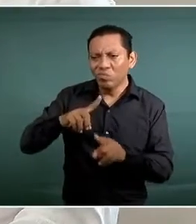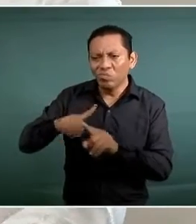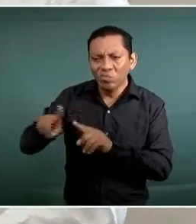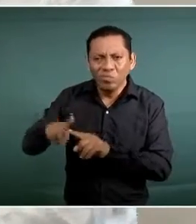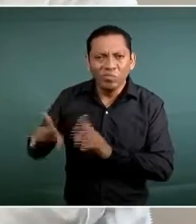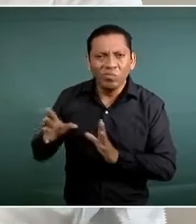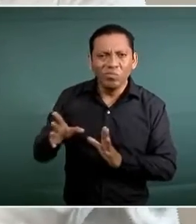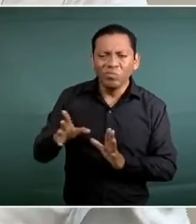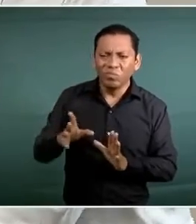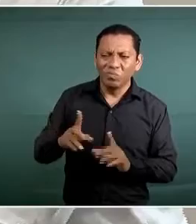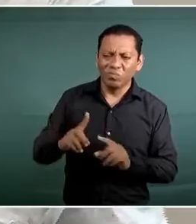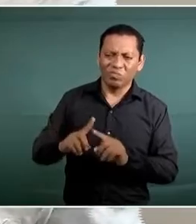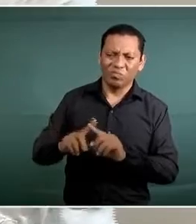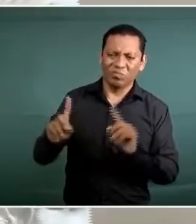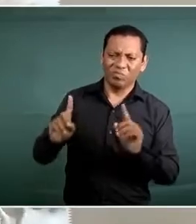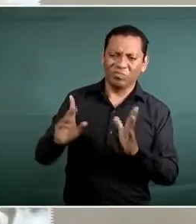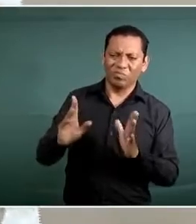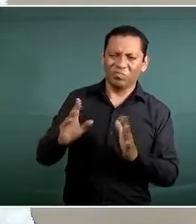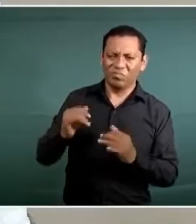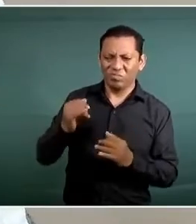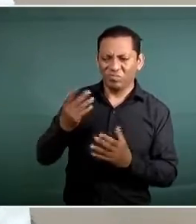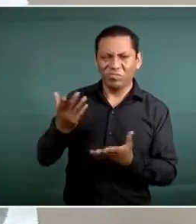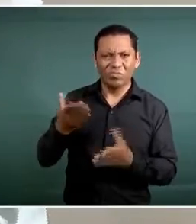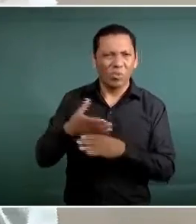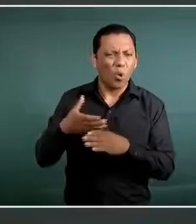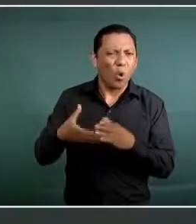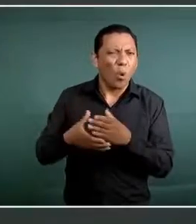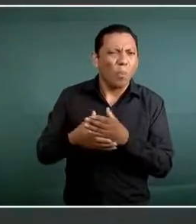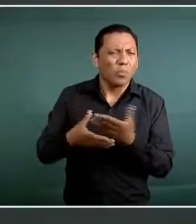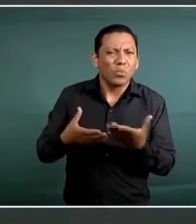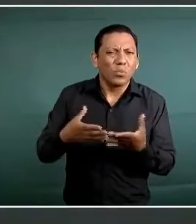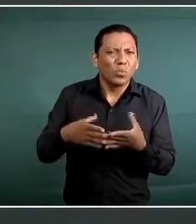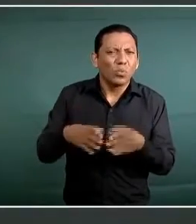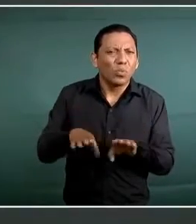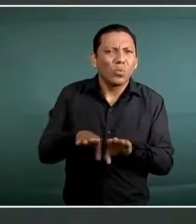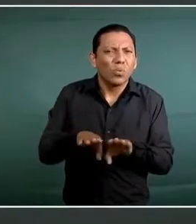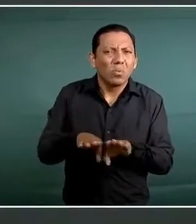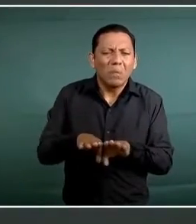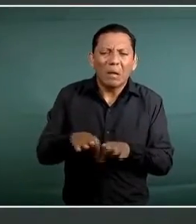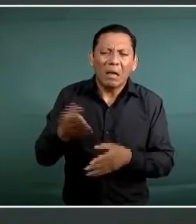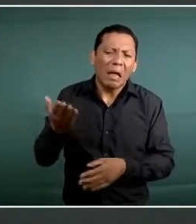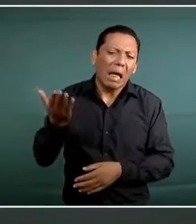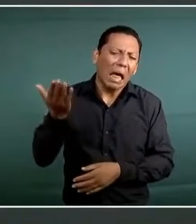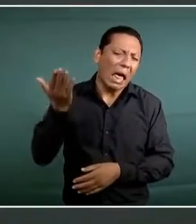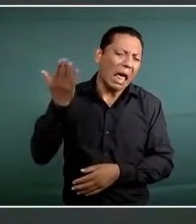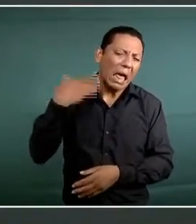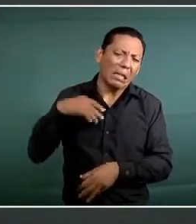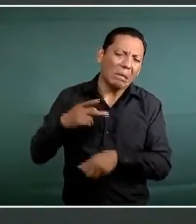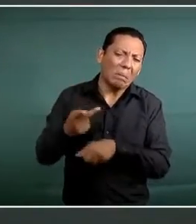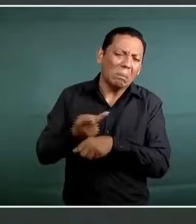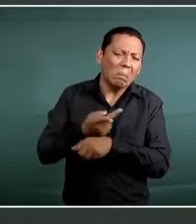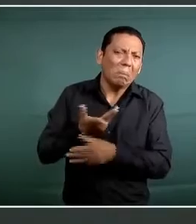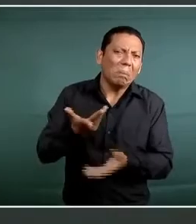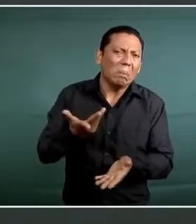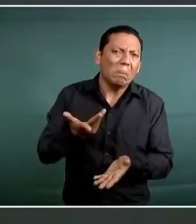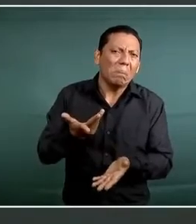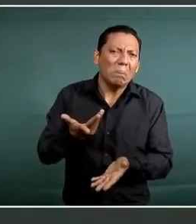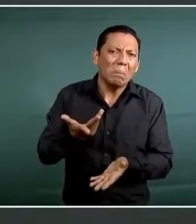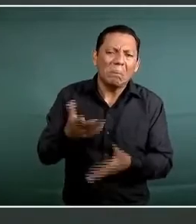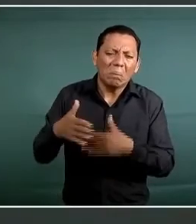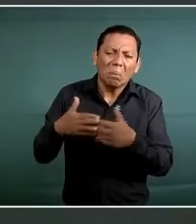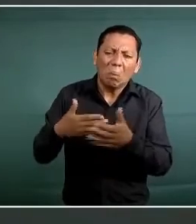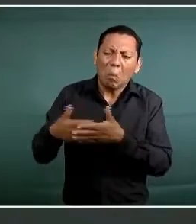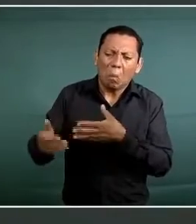anacronismos como cosas viejas que no tienen que ver con la